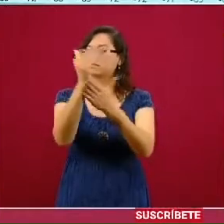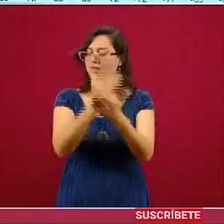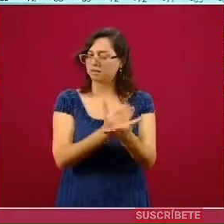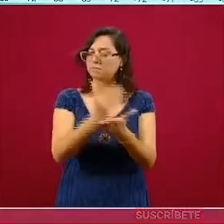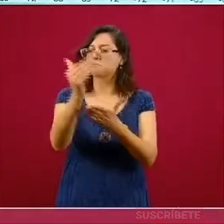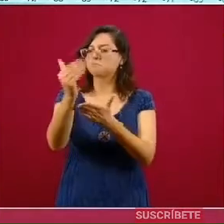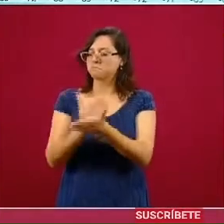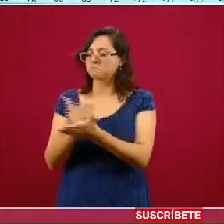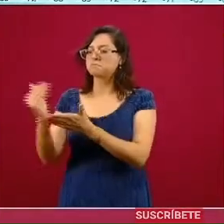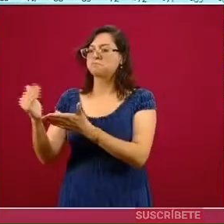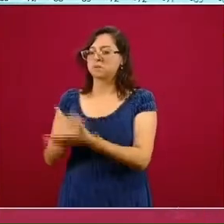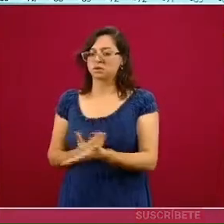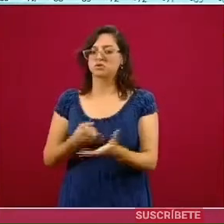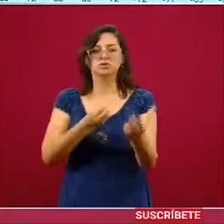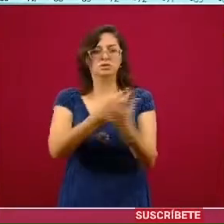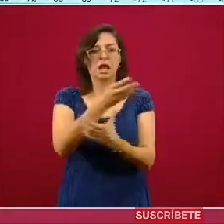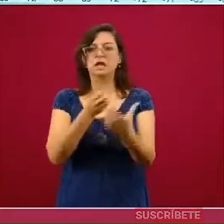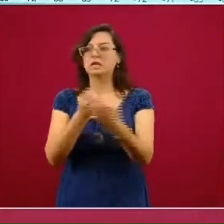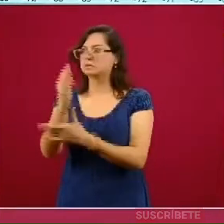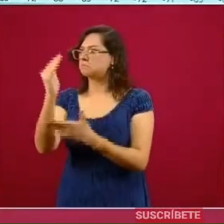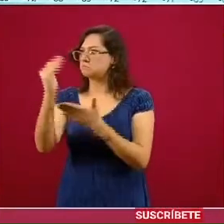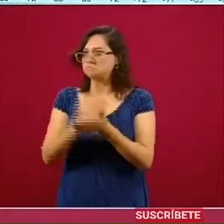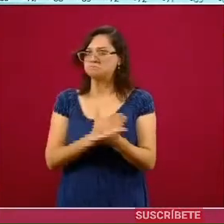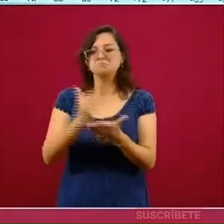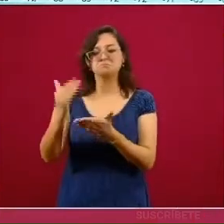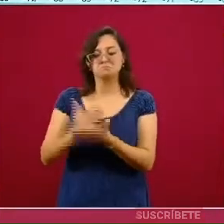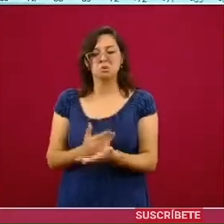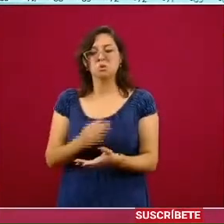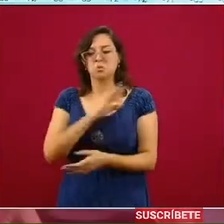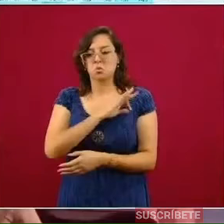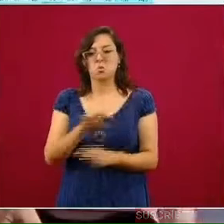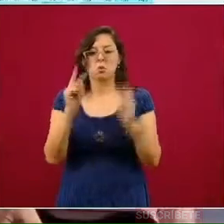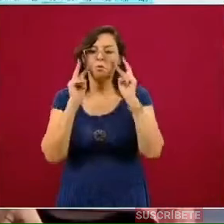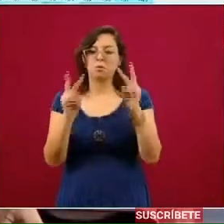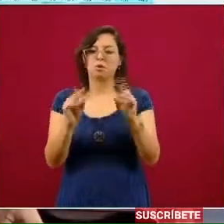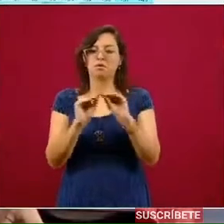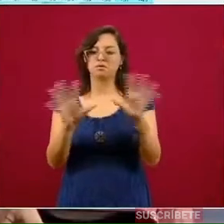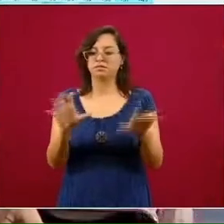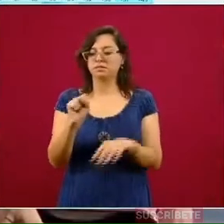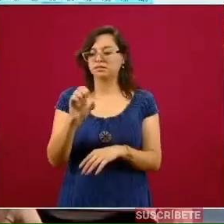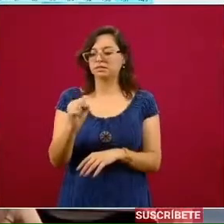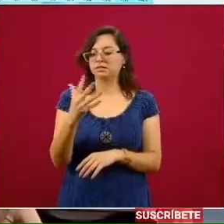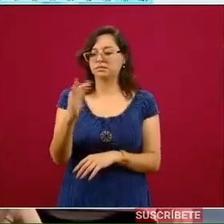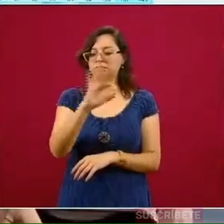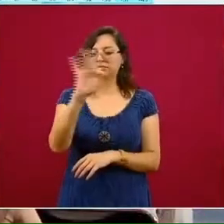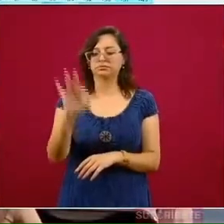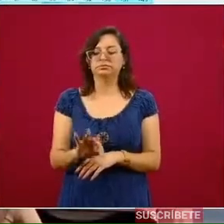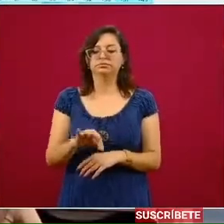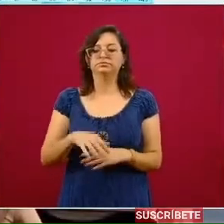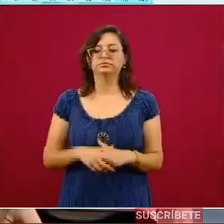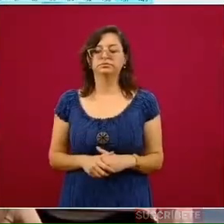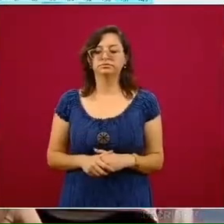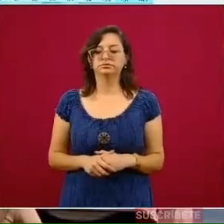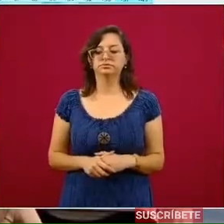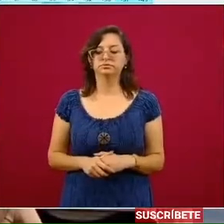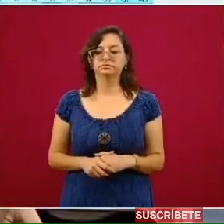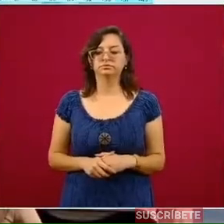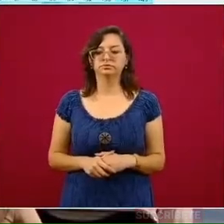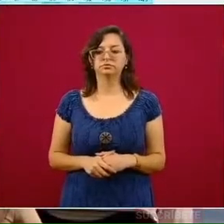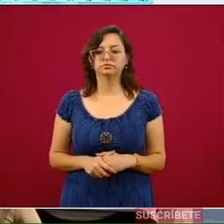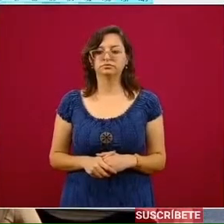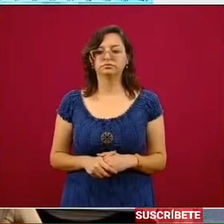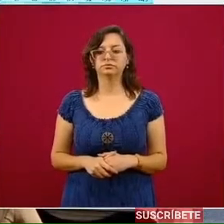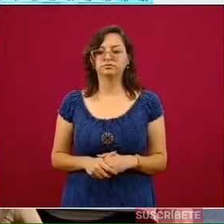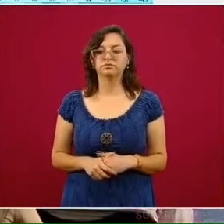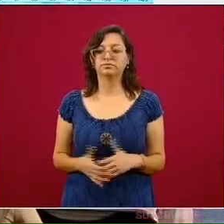movilidad cercano a la meta, recordando que esta meta siempre fue de un menos 65%. Cuando nosotros vemos que un municipio